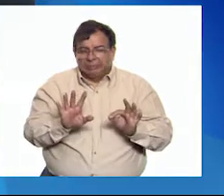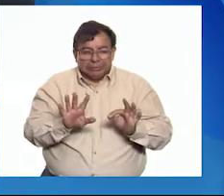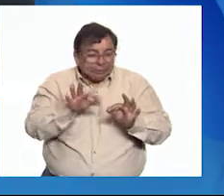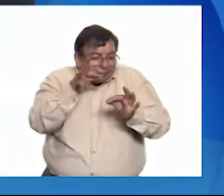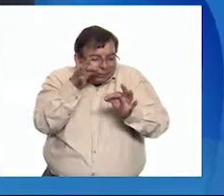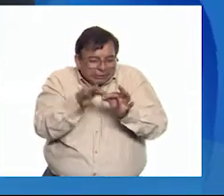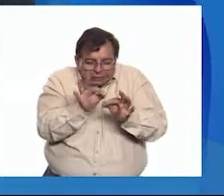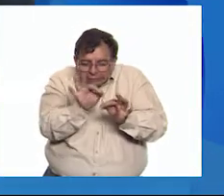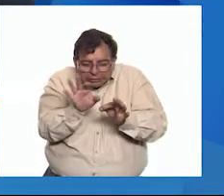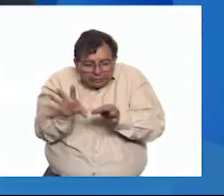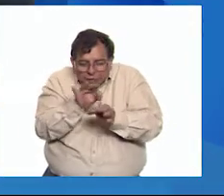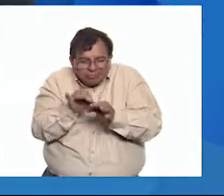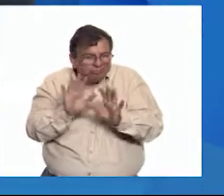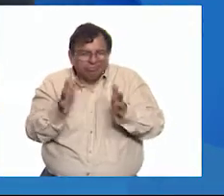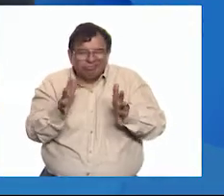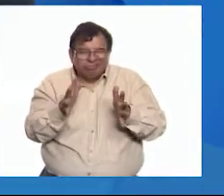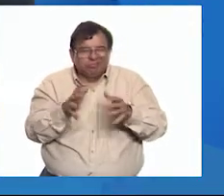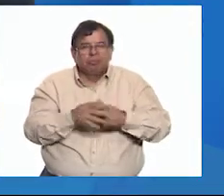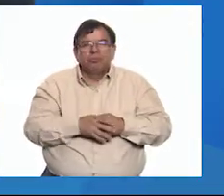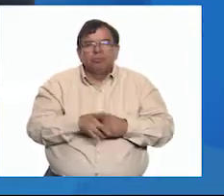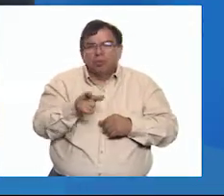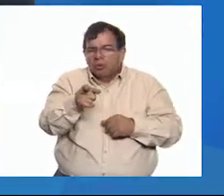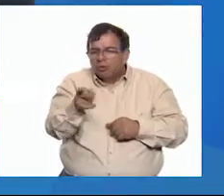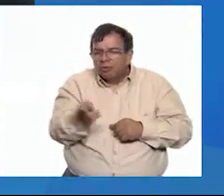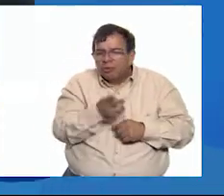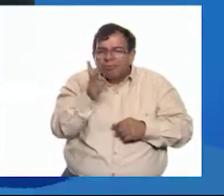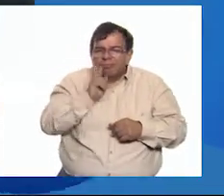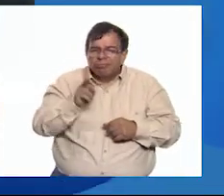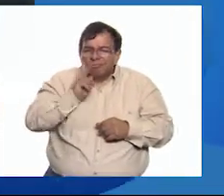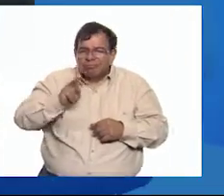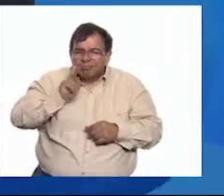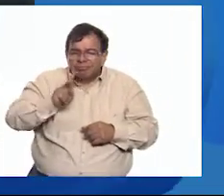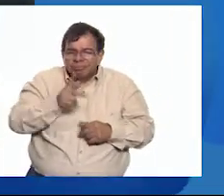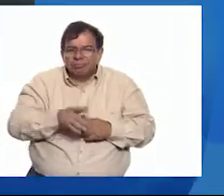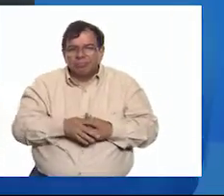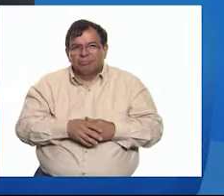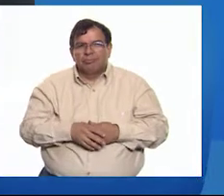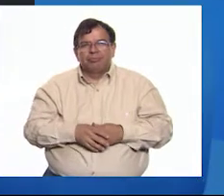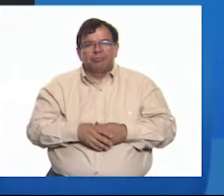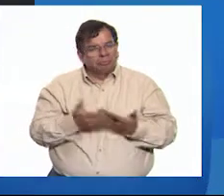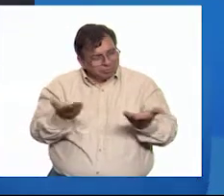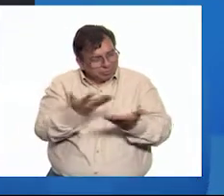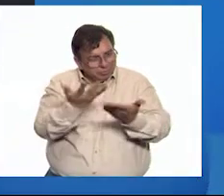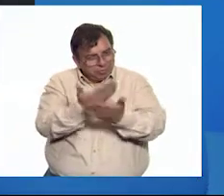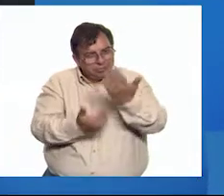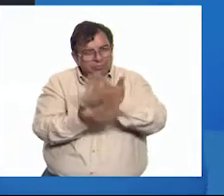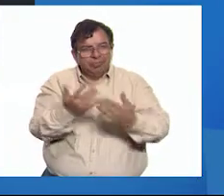muy detallada. Lo importante es que ustedes experimenten. Pues vamos a realizarla.